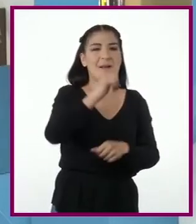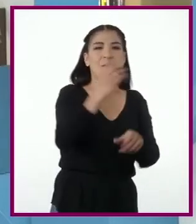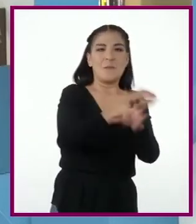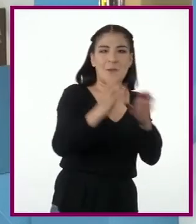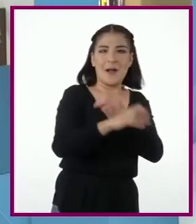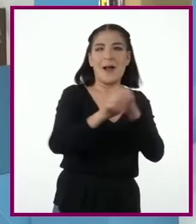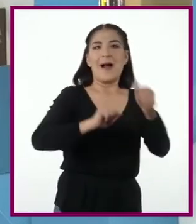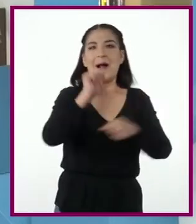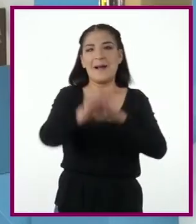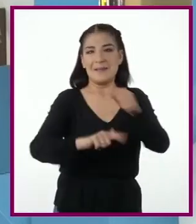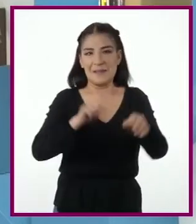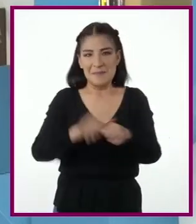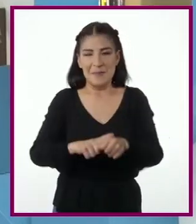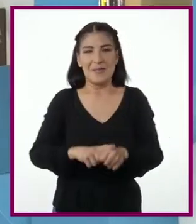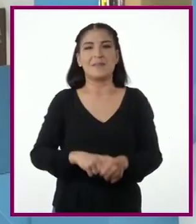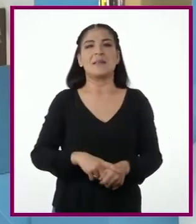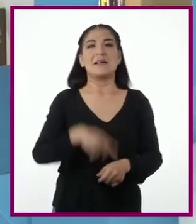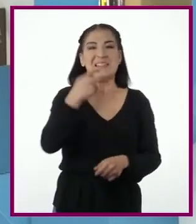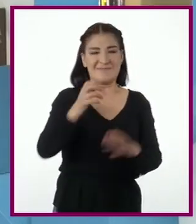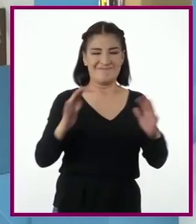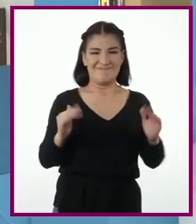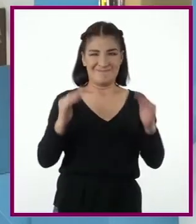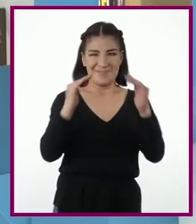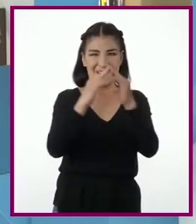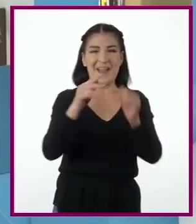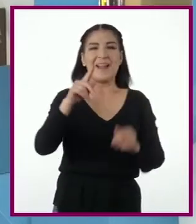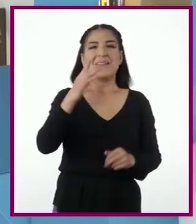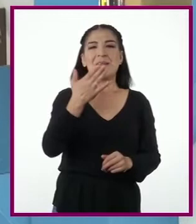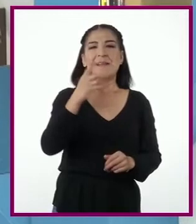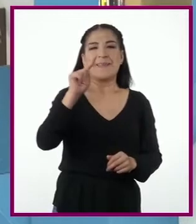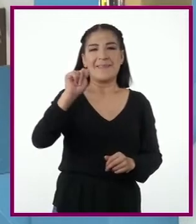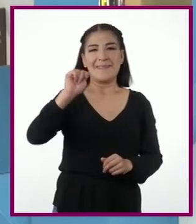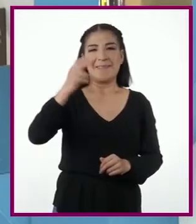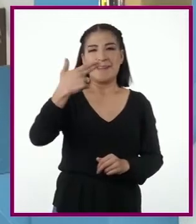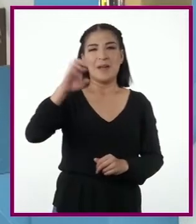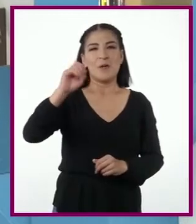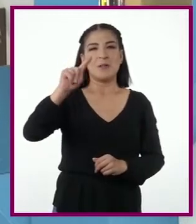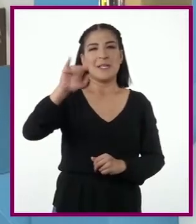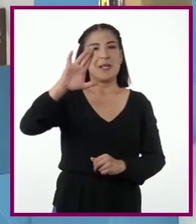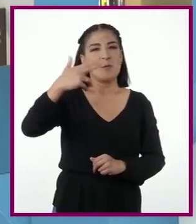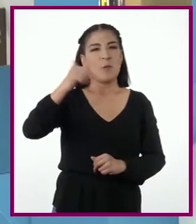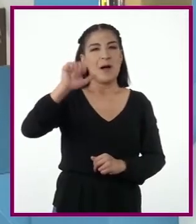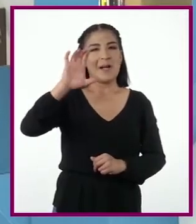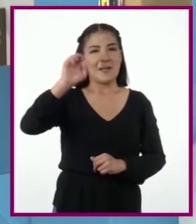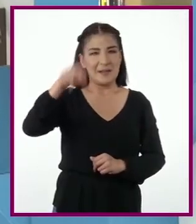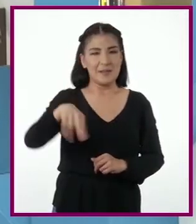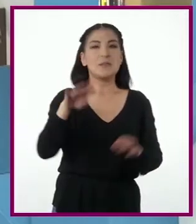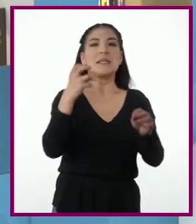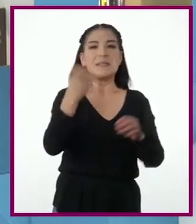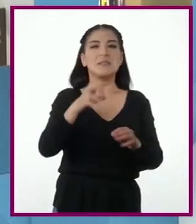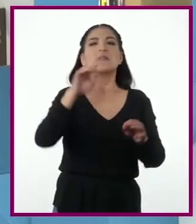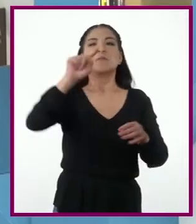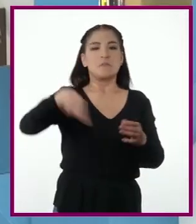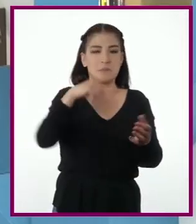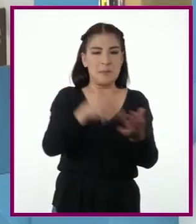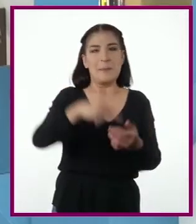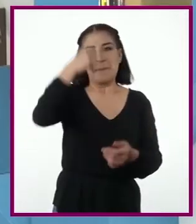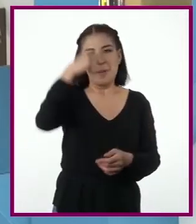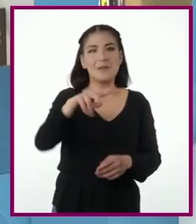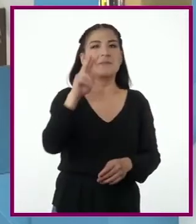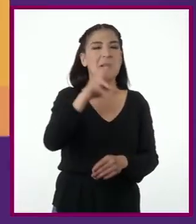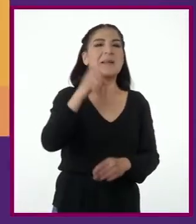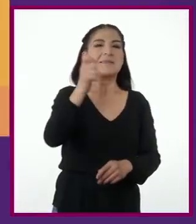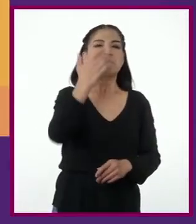el caso de Teotihuacán, controlaba minas de obsidiana que manufacturaba en objetos apreciados por